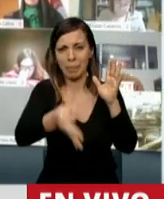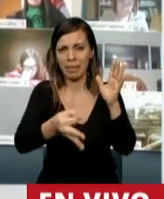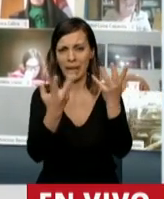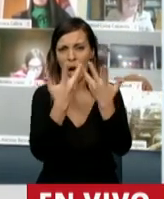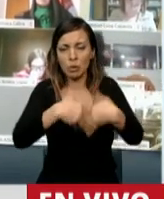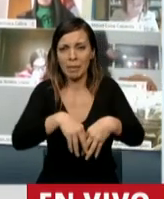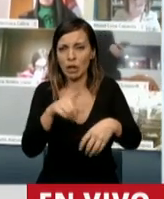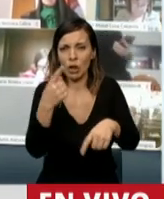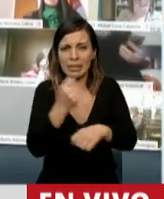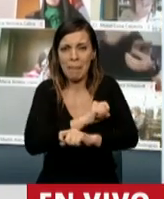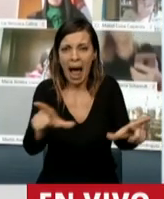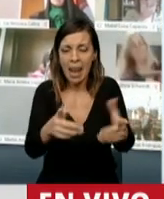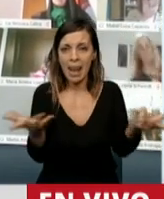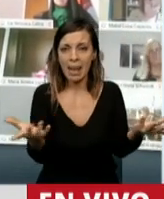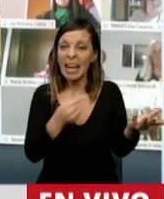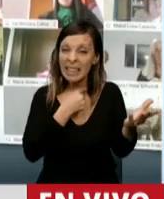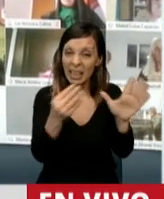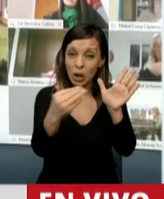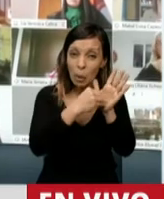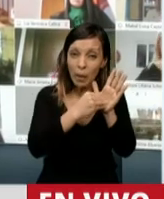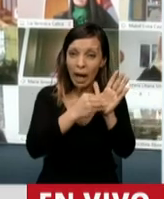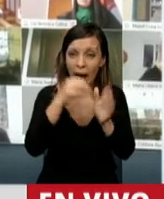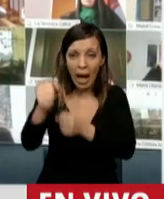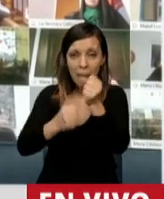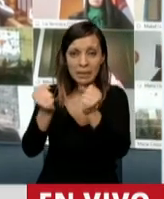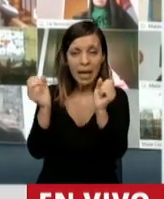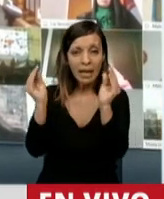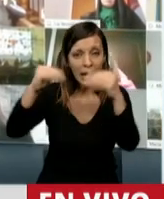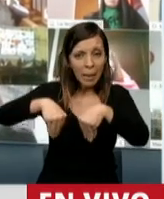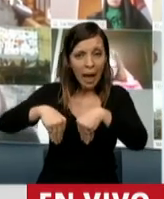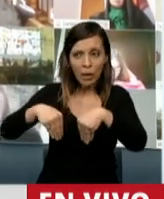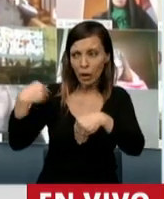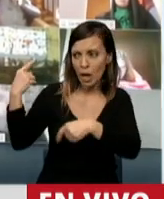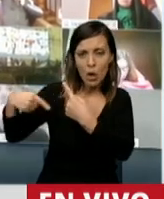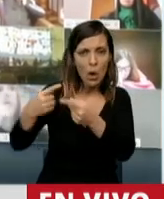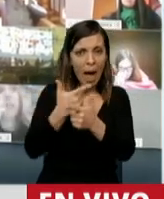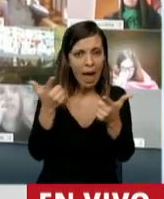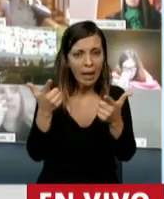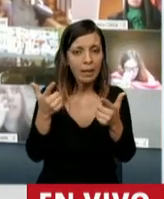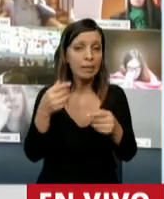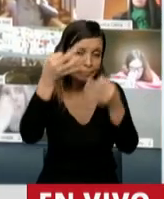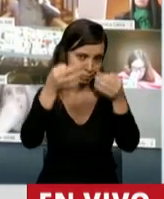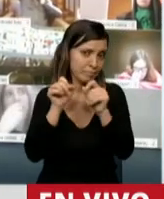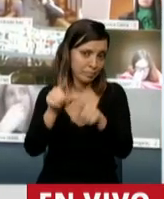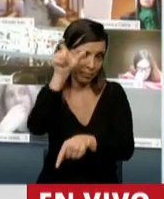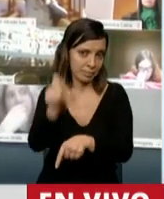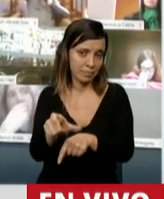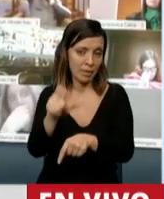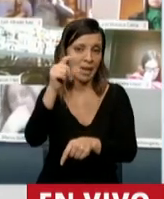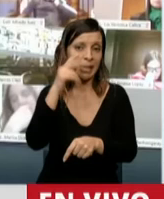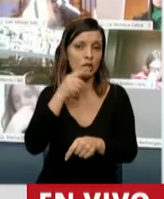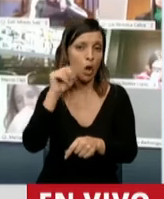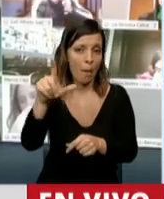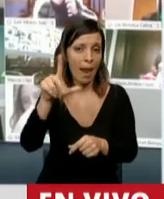corresponde. Incorporar en esta moratoria a los quebrados sin continuidad, particularmente Cristóbal López, Fabián de